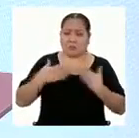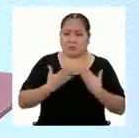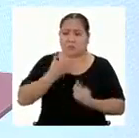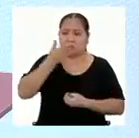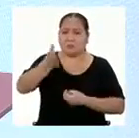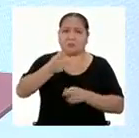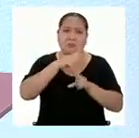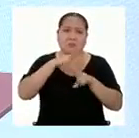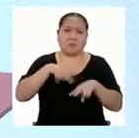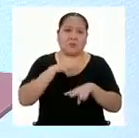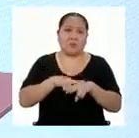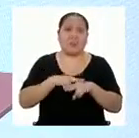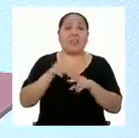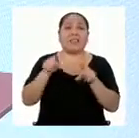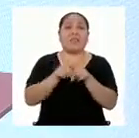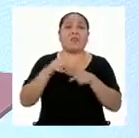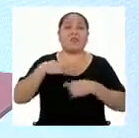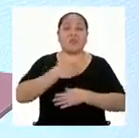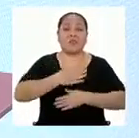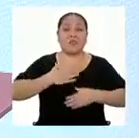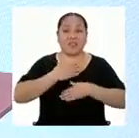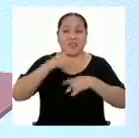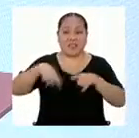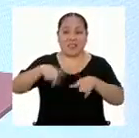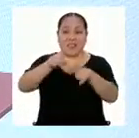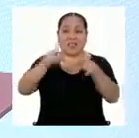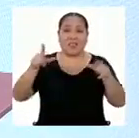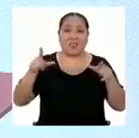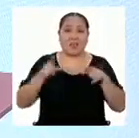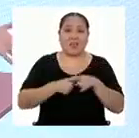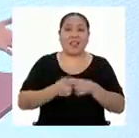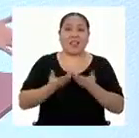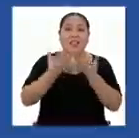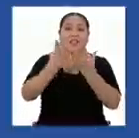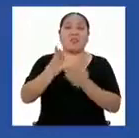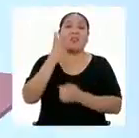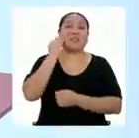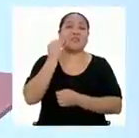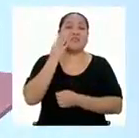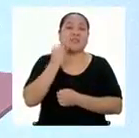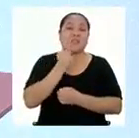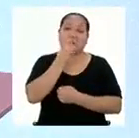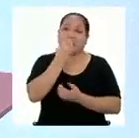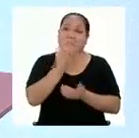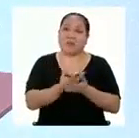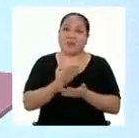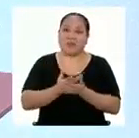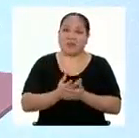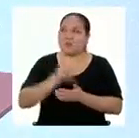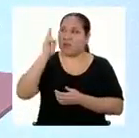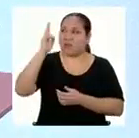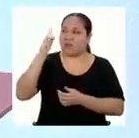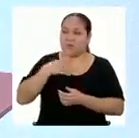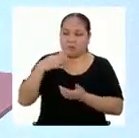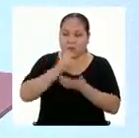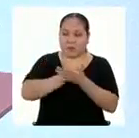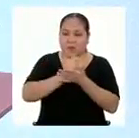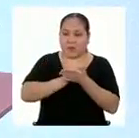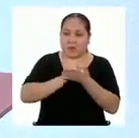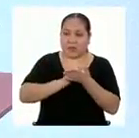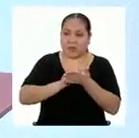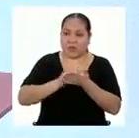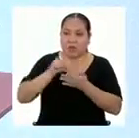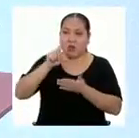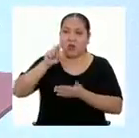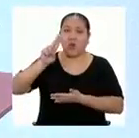ello y así disfrutar de la reserva natural que ofrece una experiencia imperdible. Profesora, si mi texto de Lunahuaná